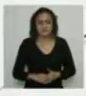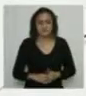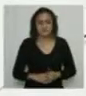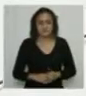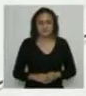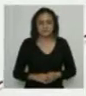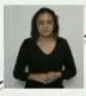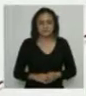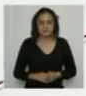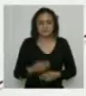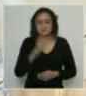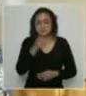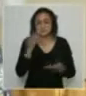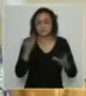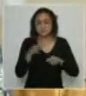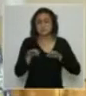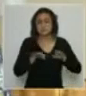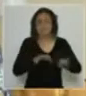quiero destacar la labor